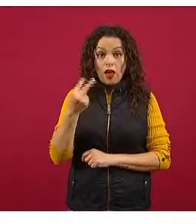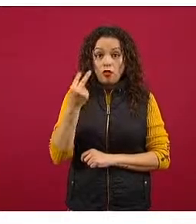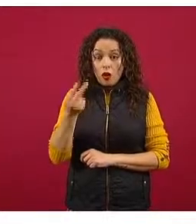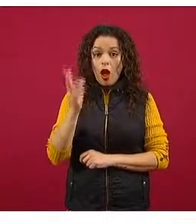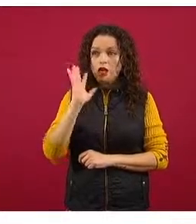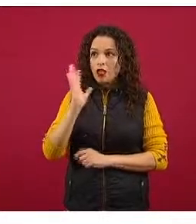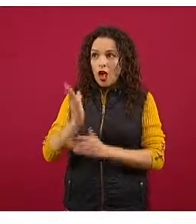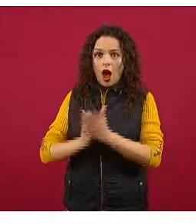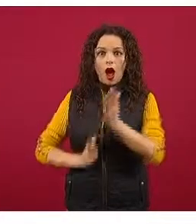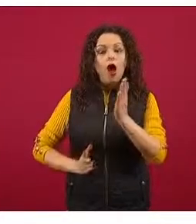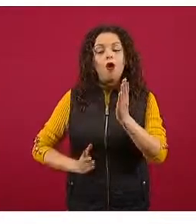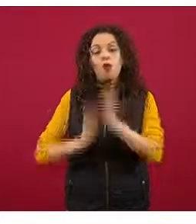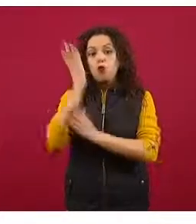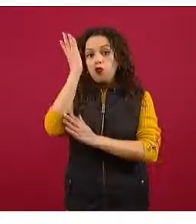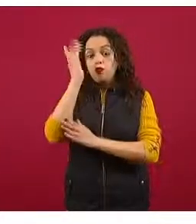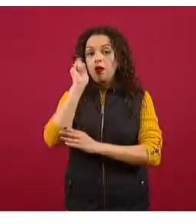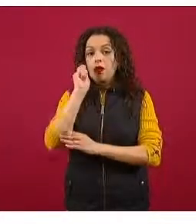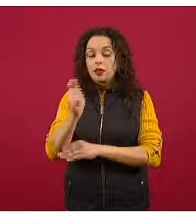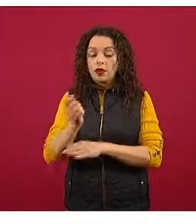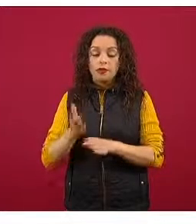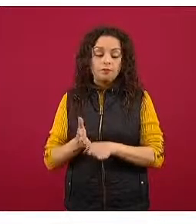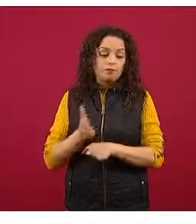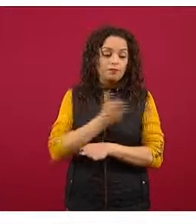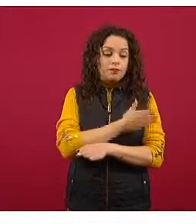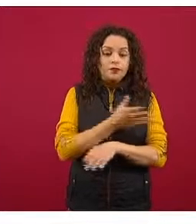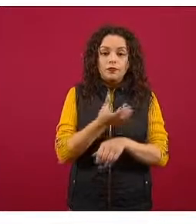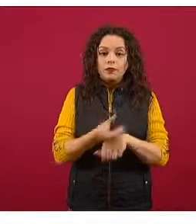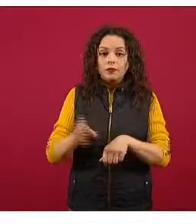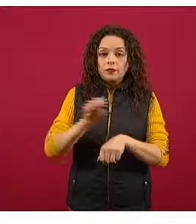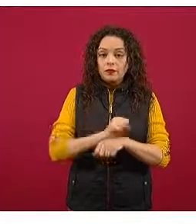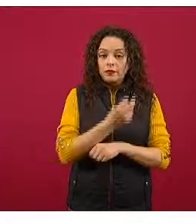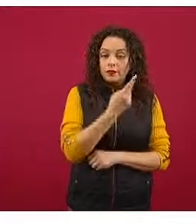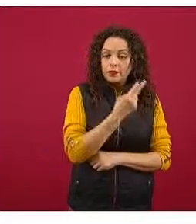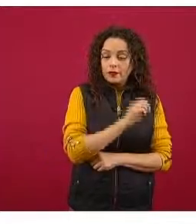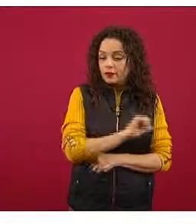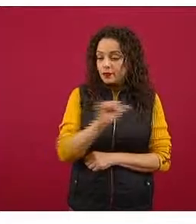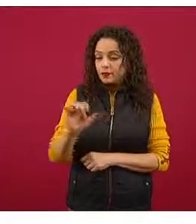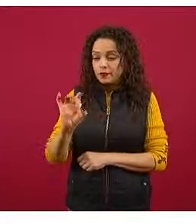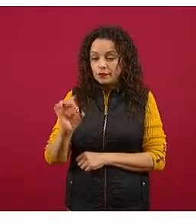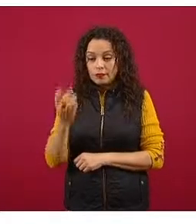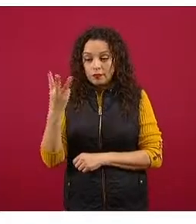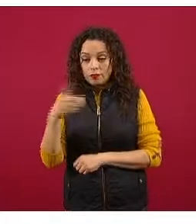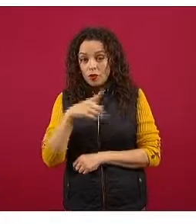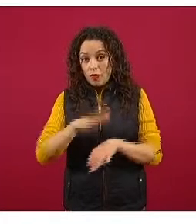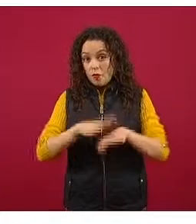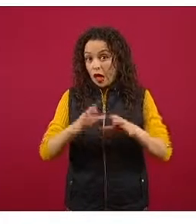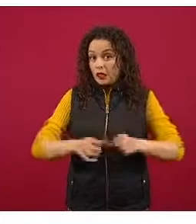al pico epidémico que tuvimos entre las semanas 25 y 33,